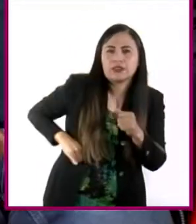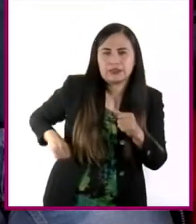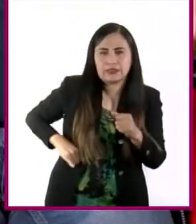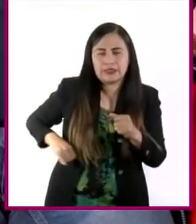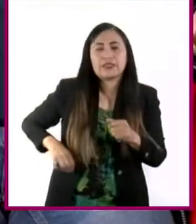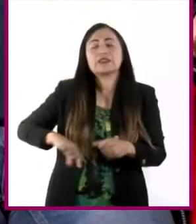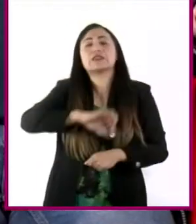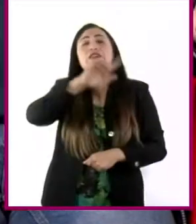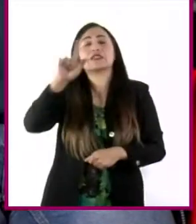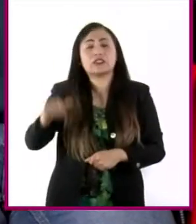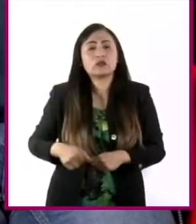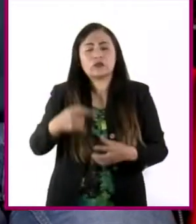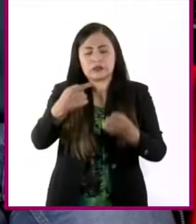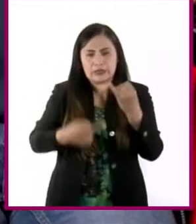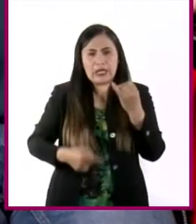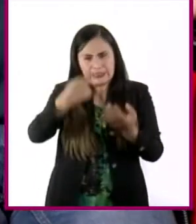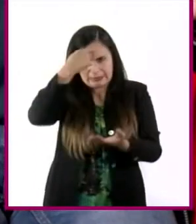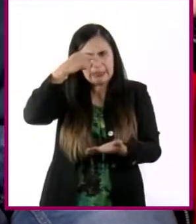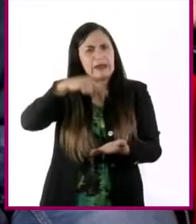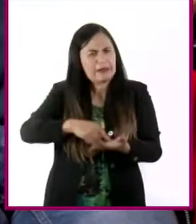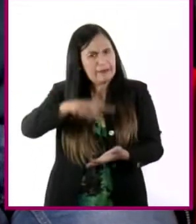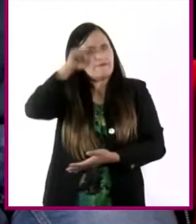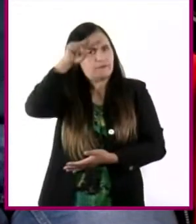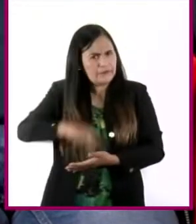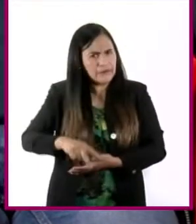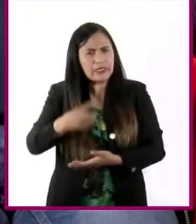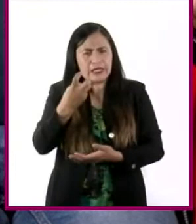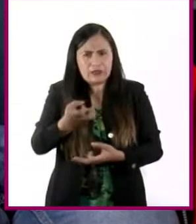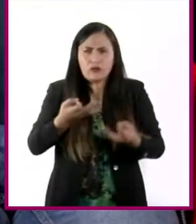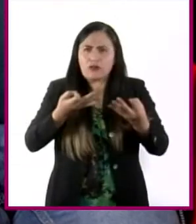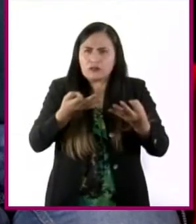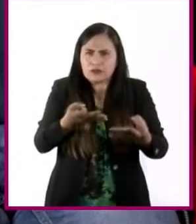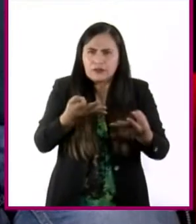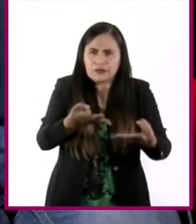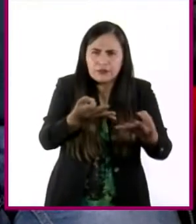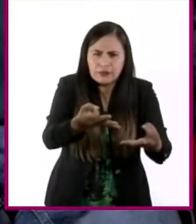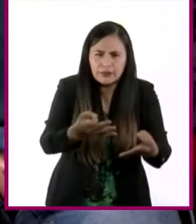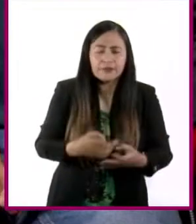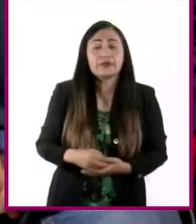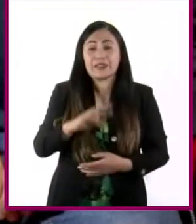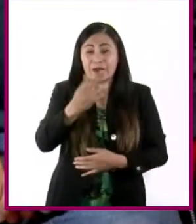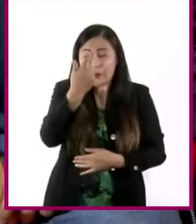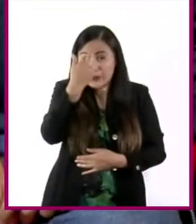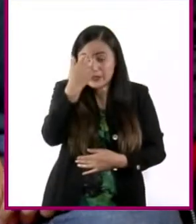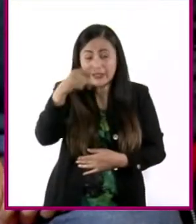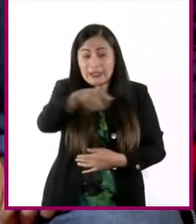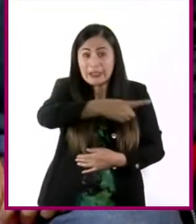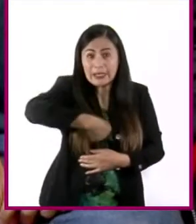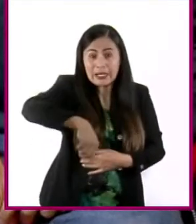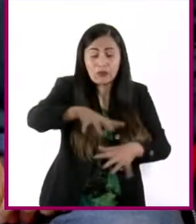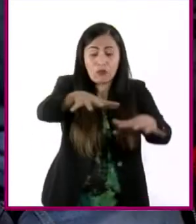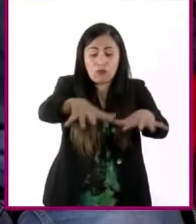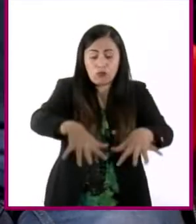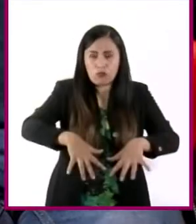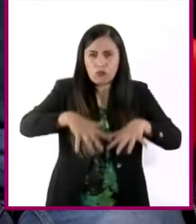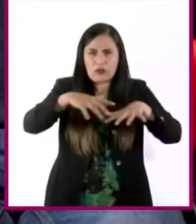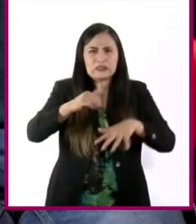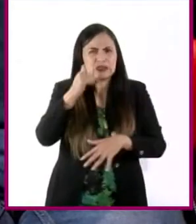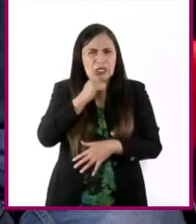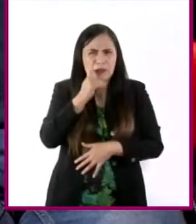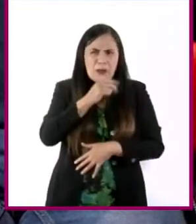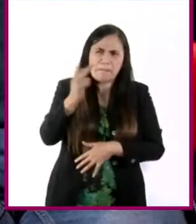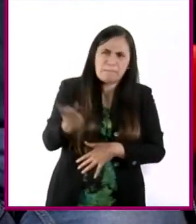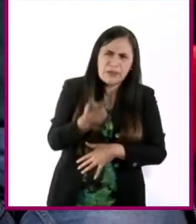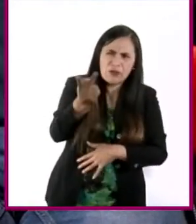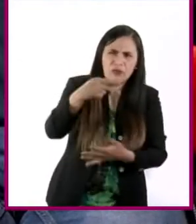diciendo. Esto logrará afectar positivamente en la percepción de su auditorio, pues no olviden que ellos siempre podrán preguntarse ¿quién es él